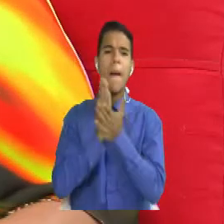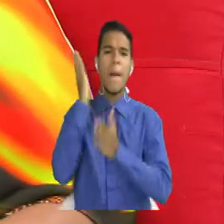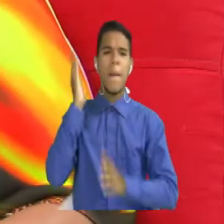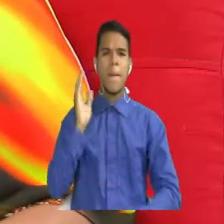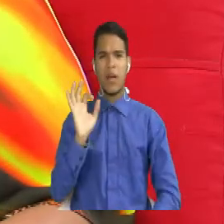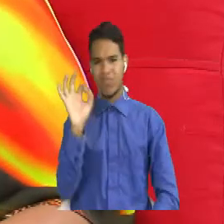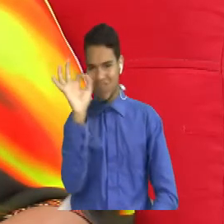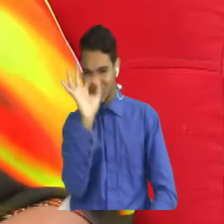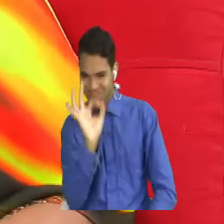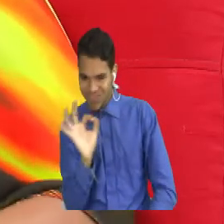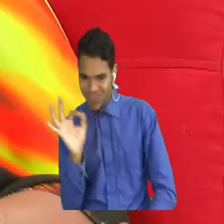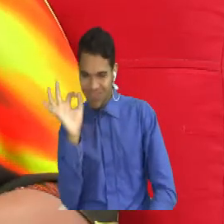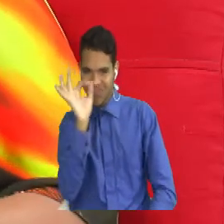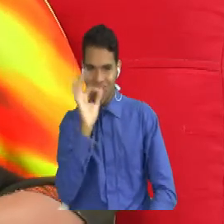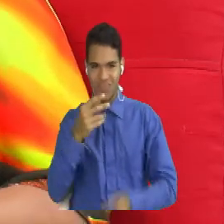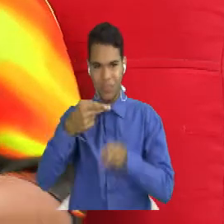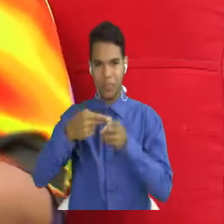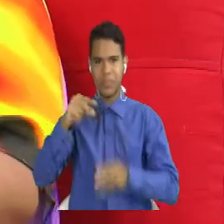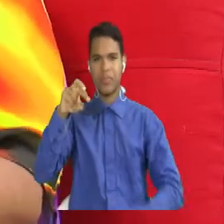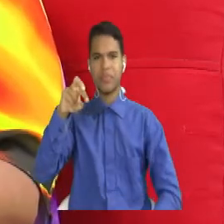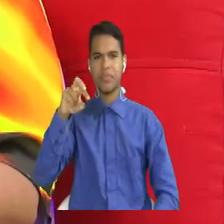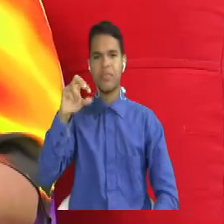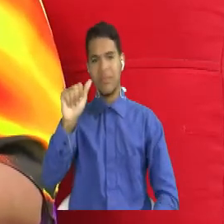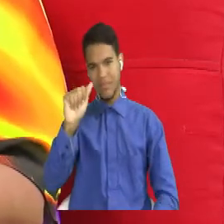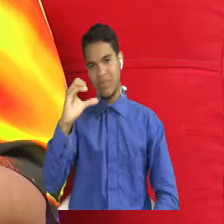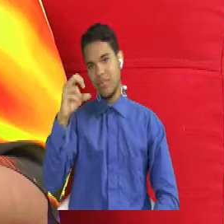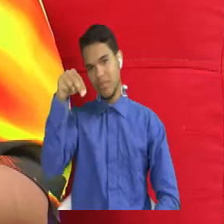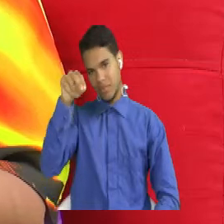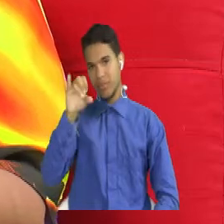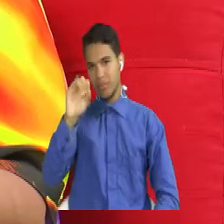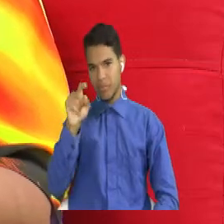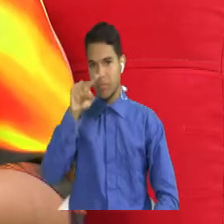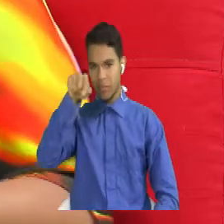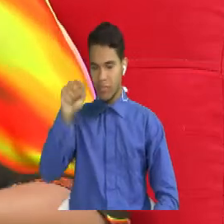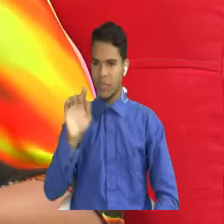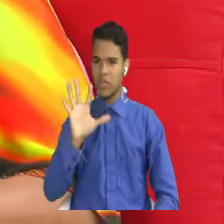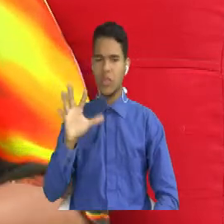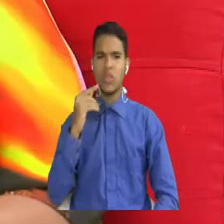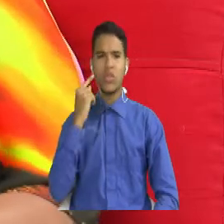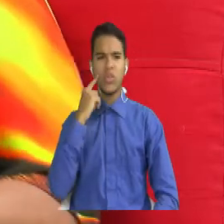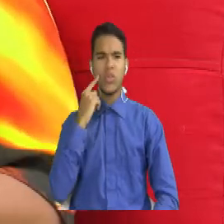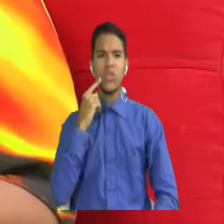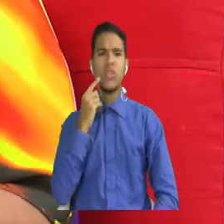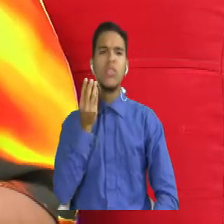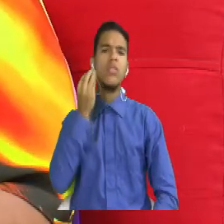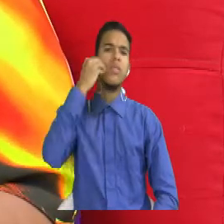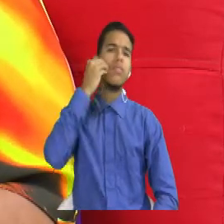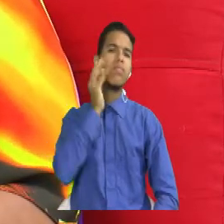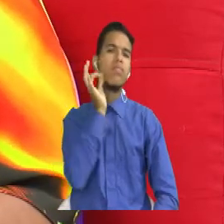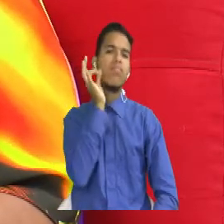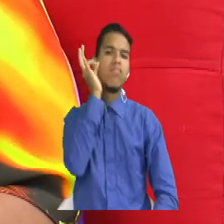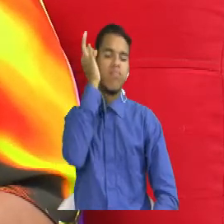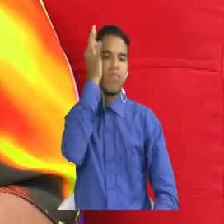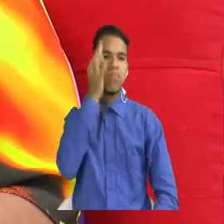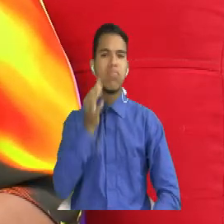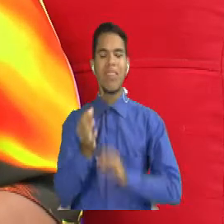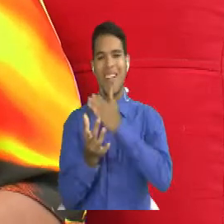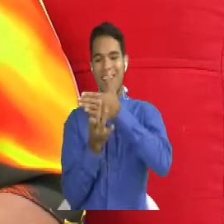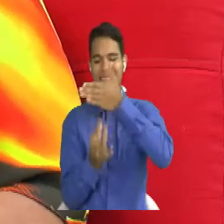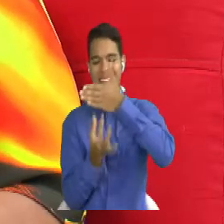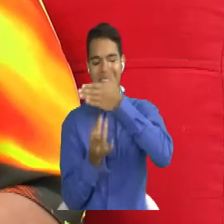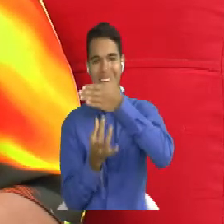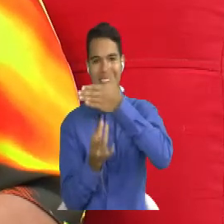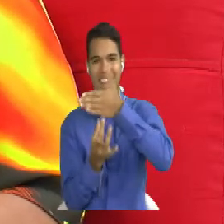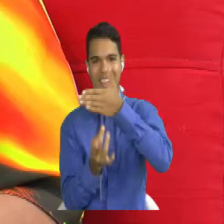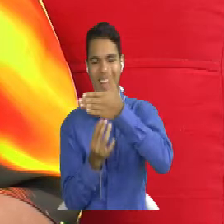llama Propinobacterium acnes. Es una bacteria que se fortalece por la misma producción de grasa que se va